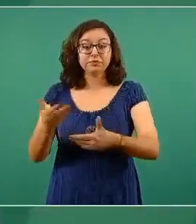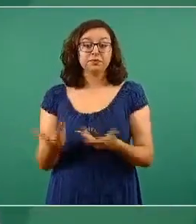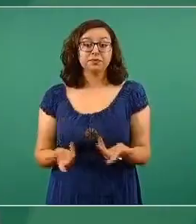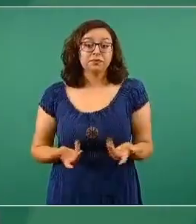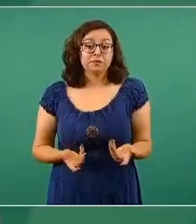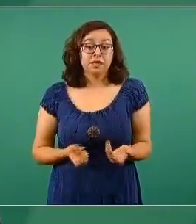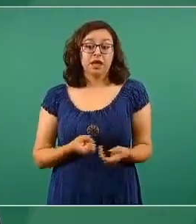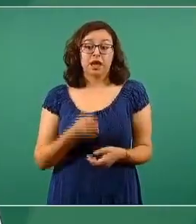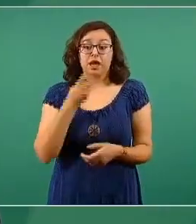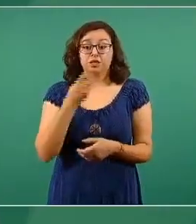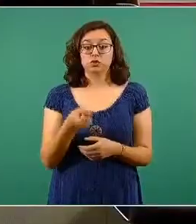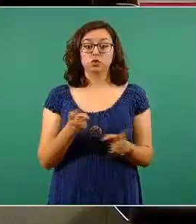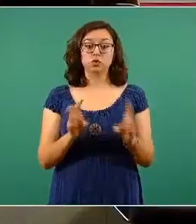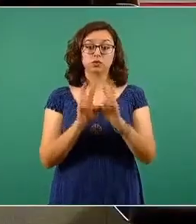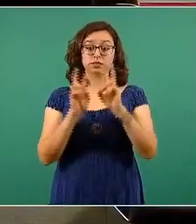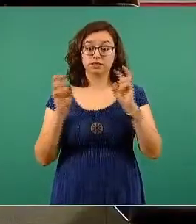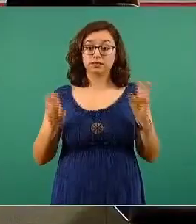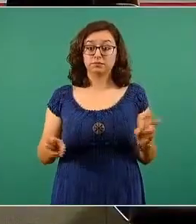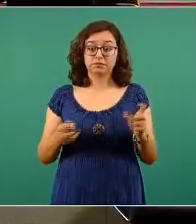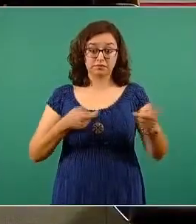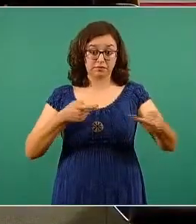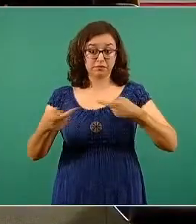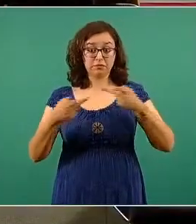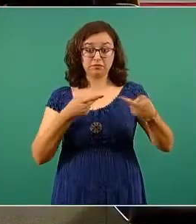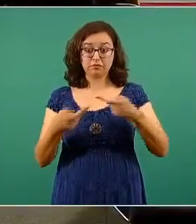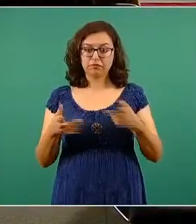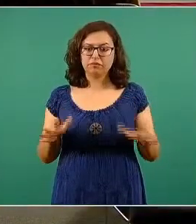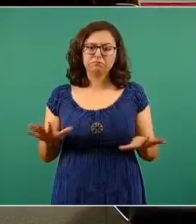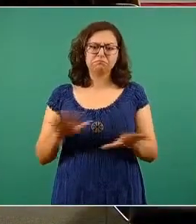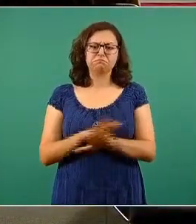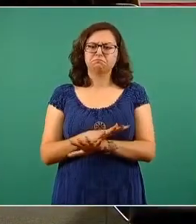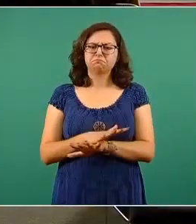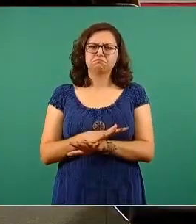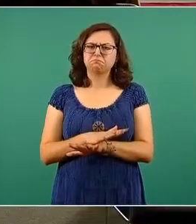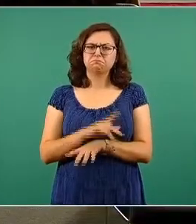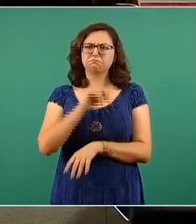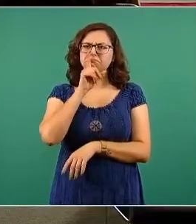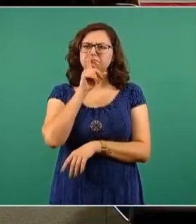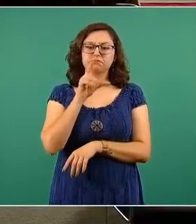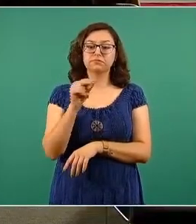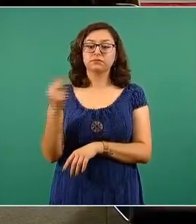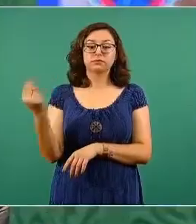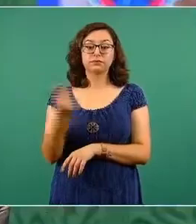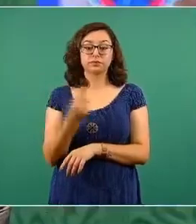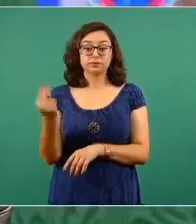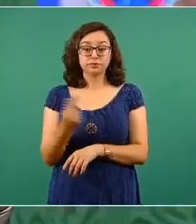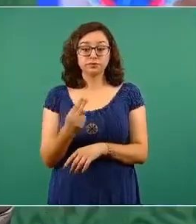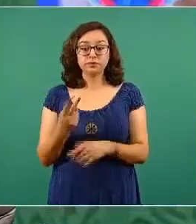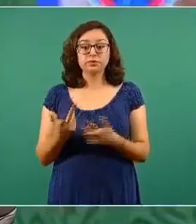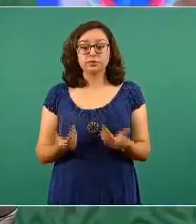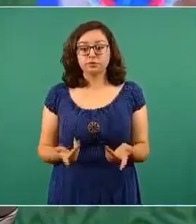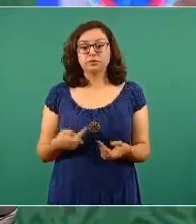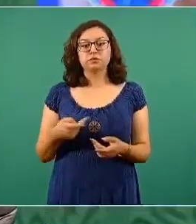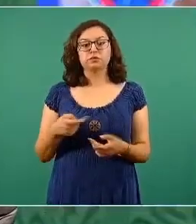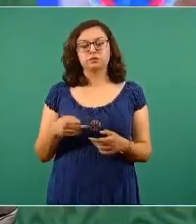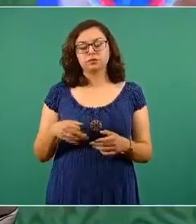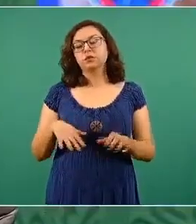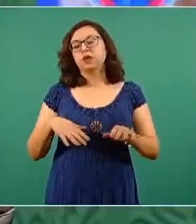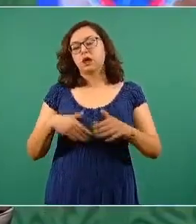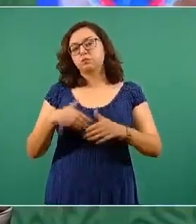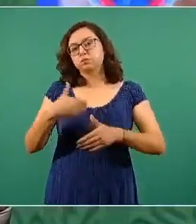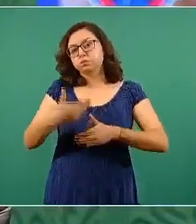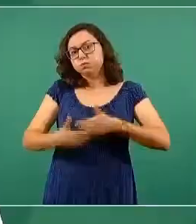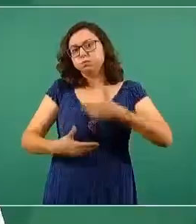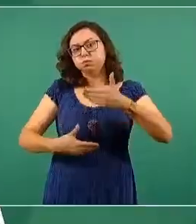nada, digamos, en relación a la misma estrategia. La estrategia, más bien, en su momento se va adecuando, va cambiando, justo en base a la información que se